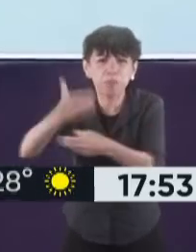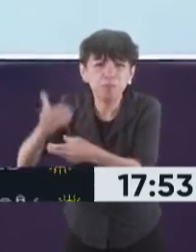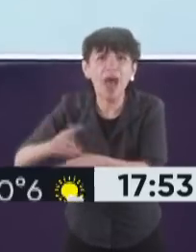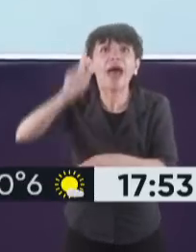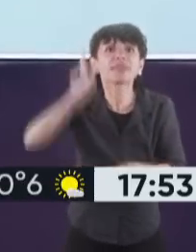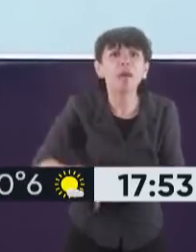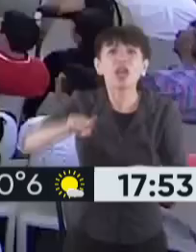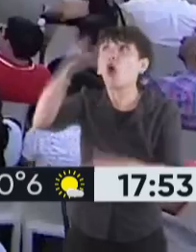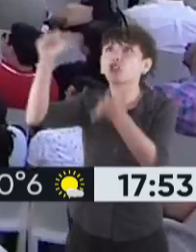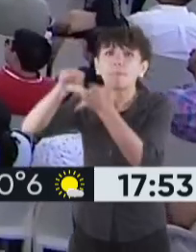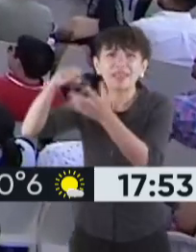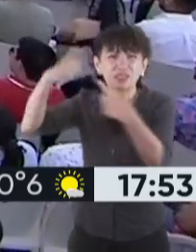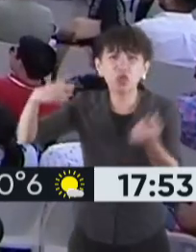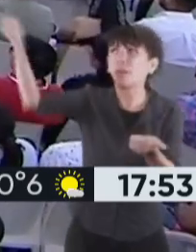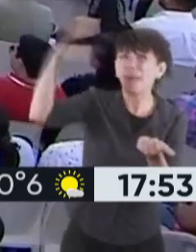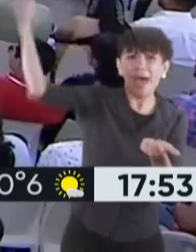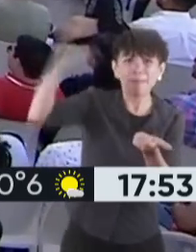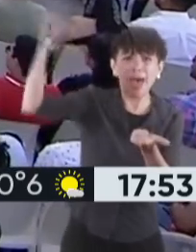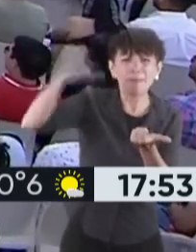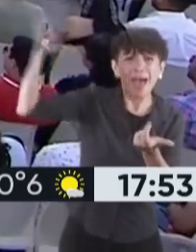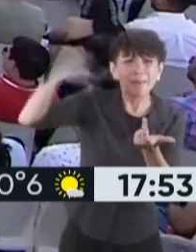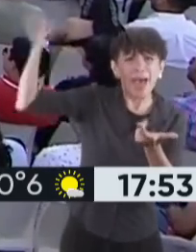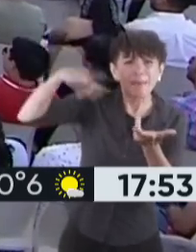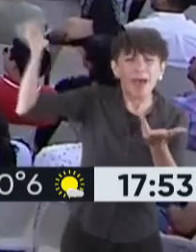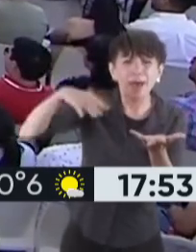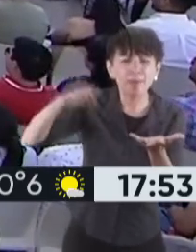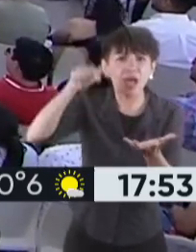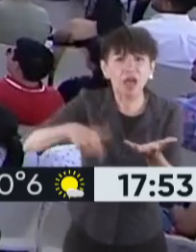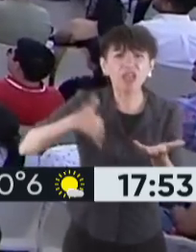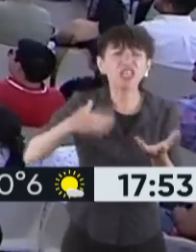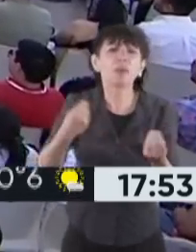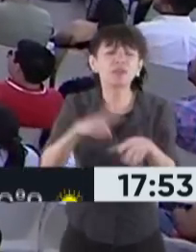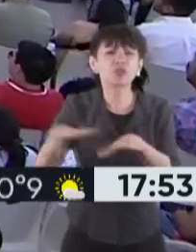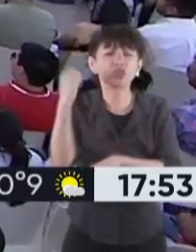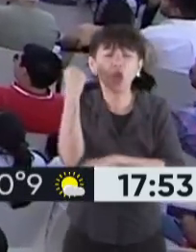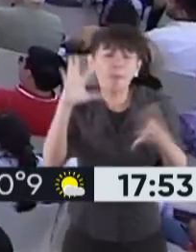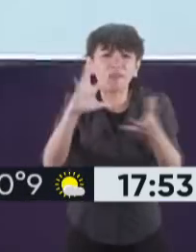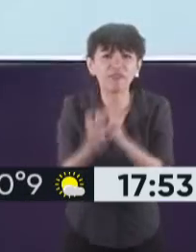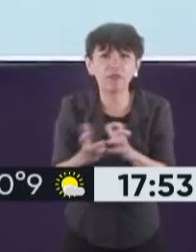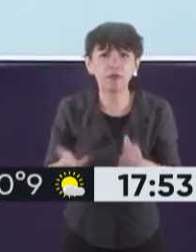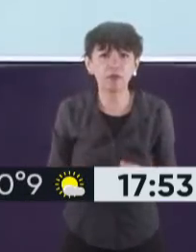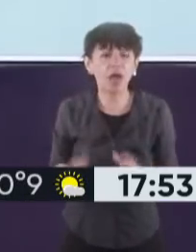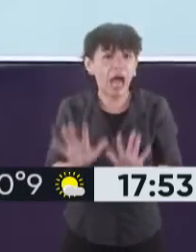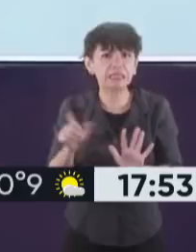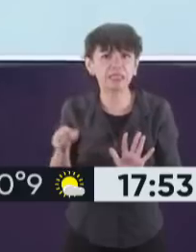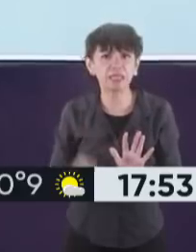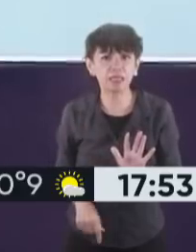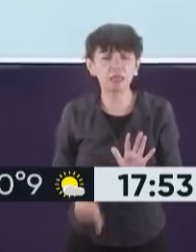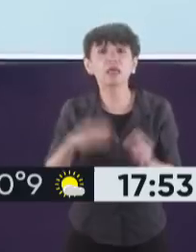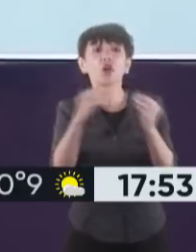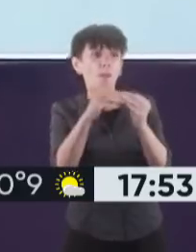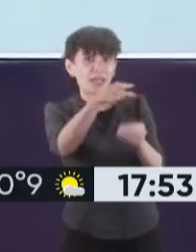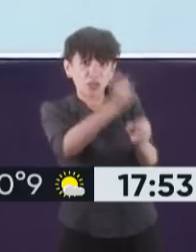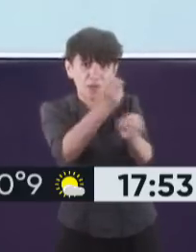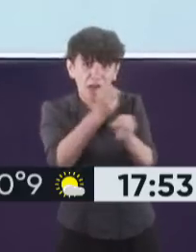importación indiscriminadamente. Y lo único que hizo la Argentina fue deteriorarse. Fue lo único que pasó. Los compañeros de la UOCRA